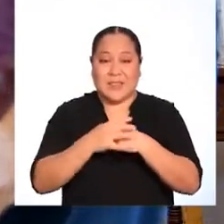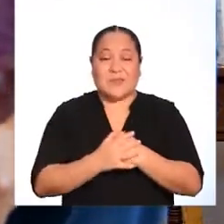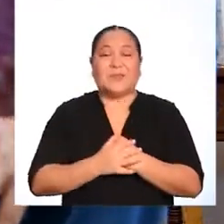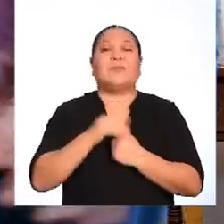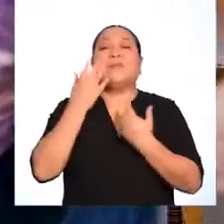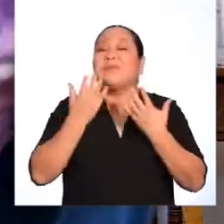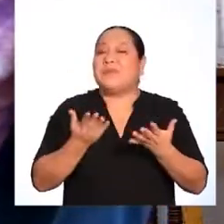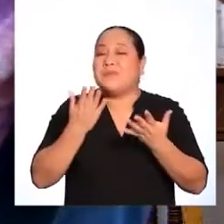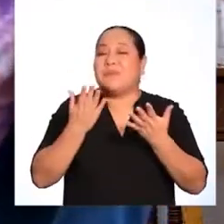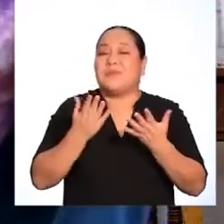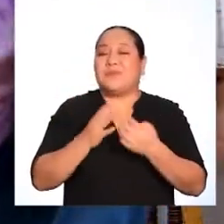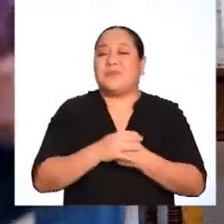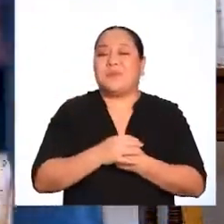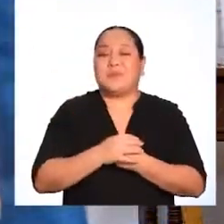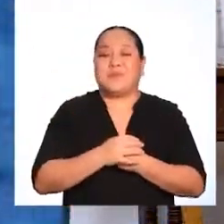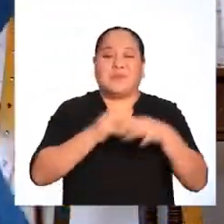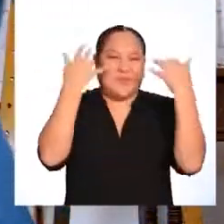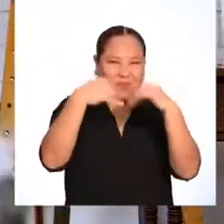d